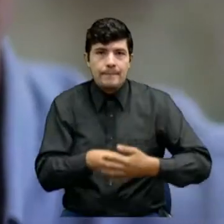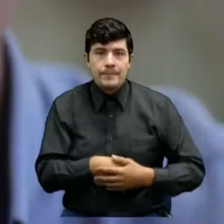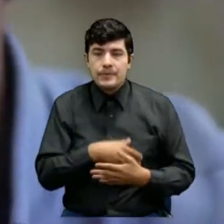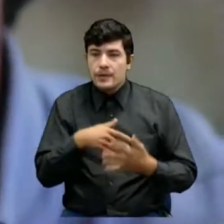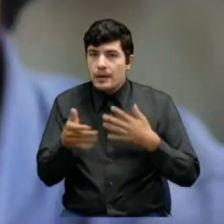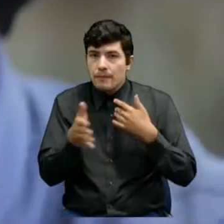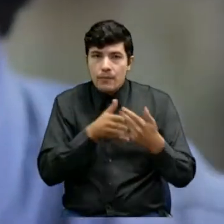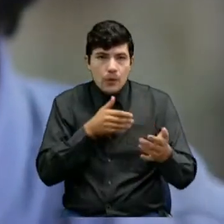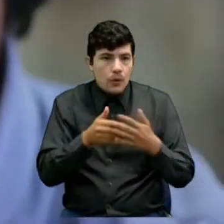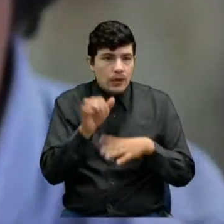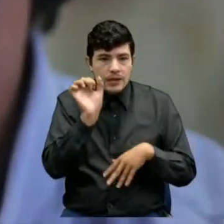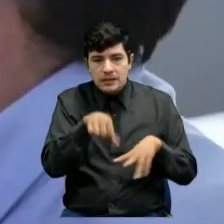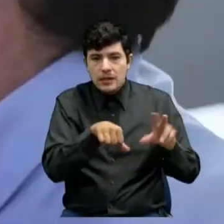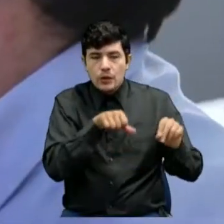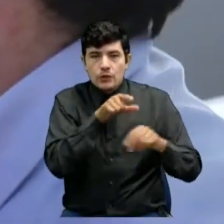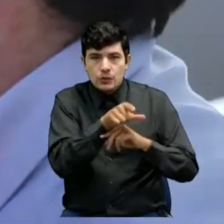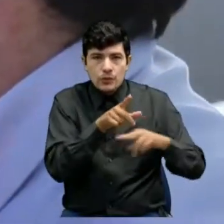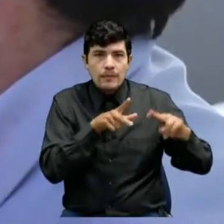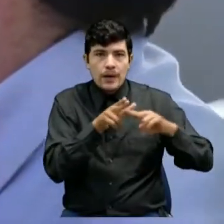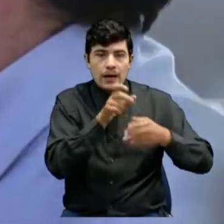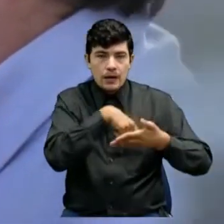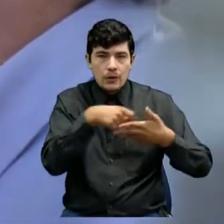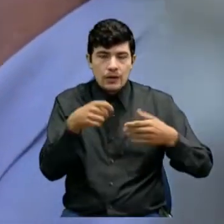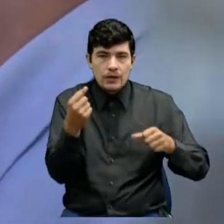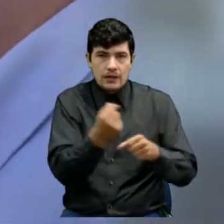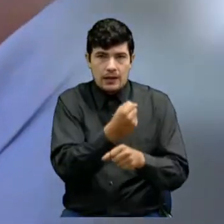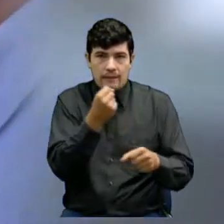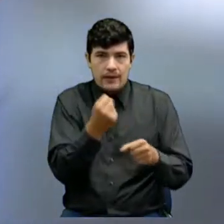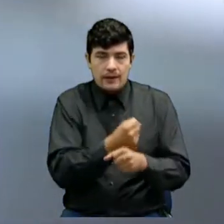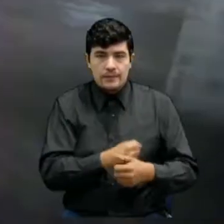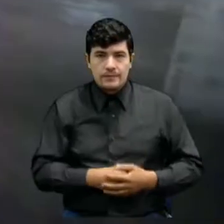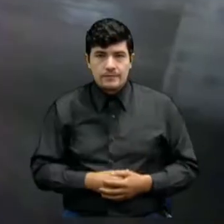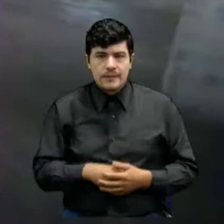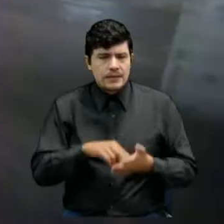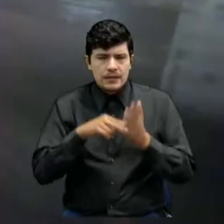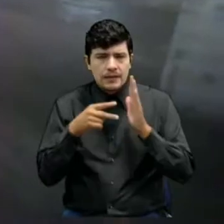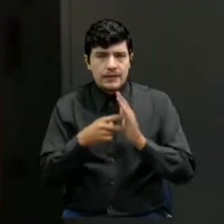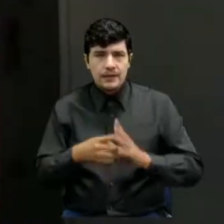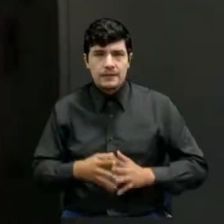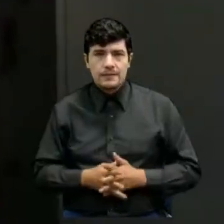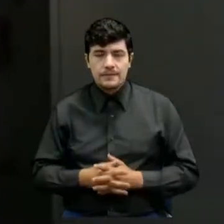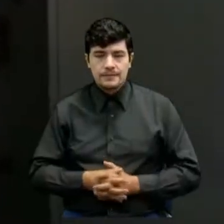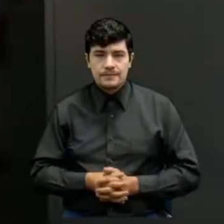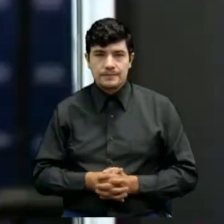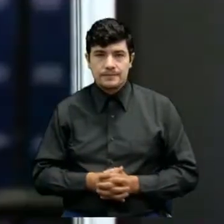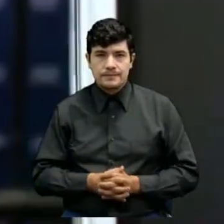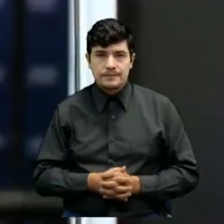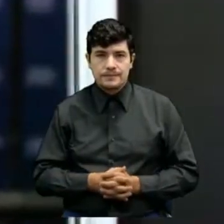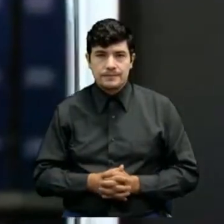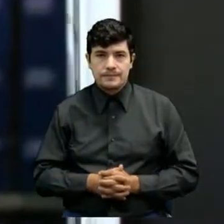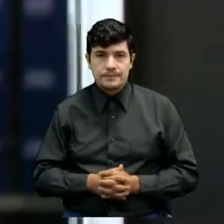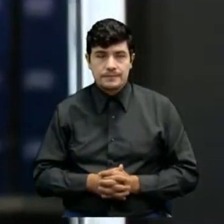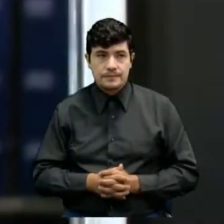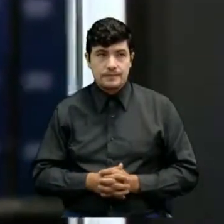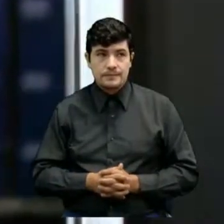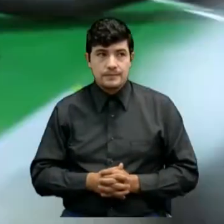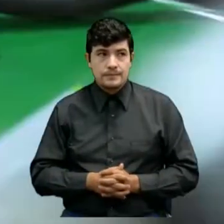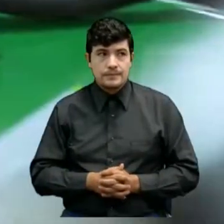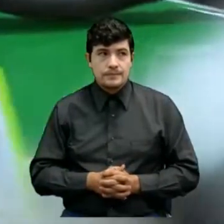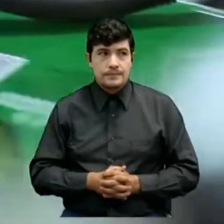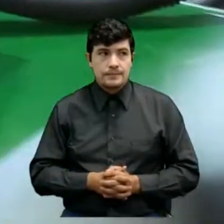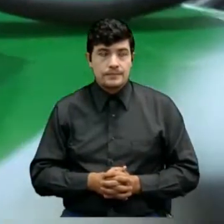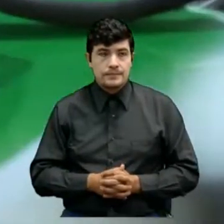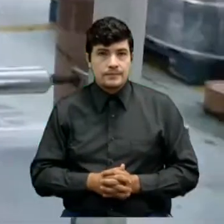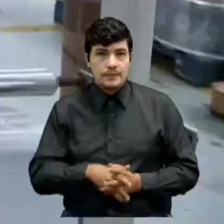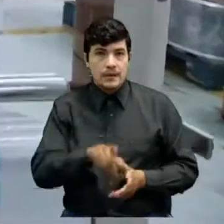haya suspendido el contrato de trabajo. Es decir, que si